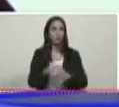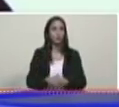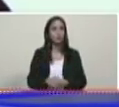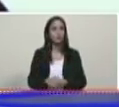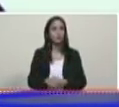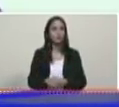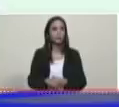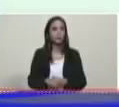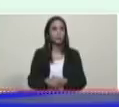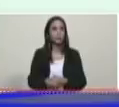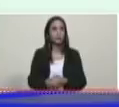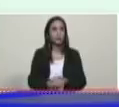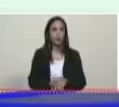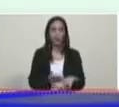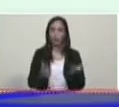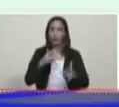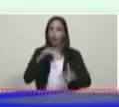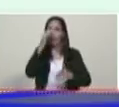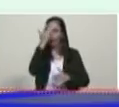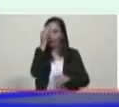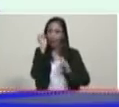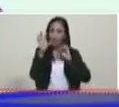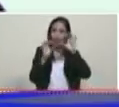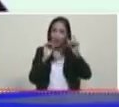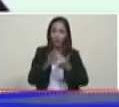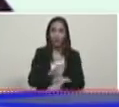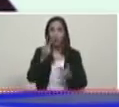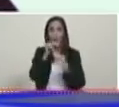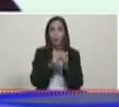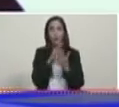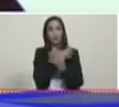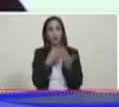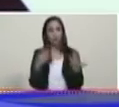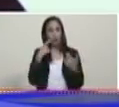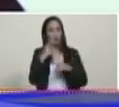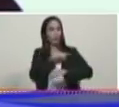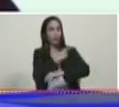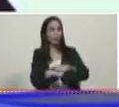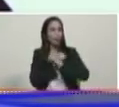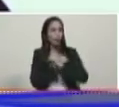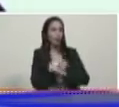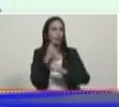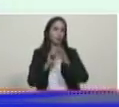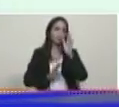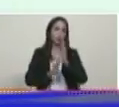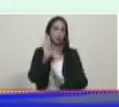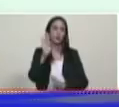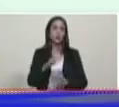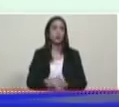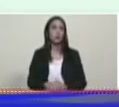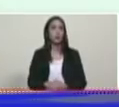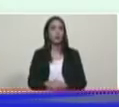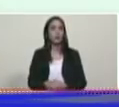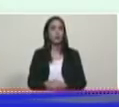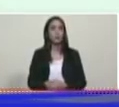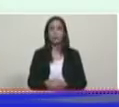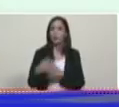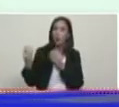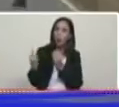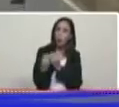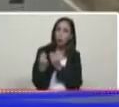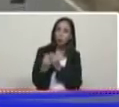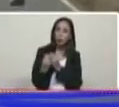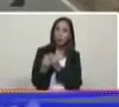Carnavales Seguro 2019 en el fortalecimiento de la gran misión Cuadrantes de Paz. Me acompaña el general en